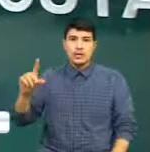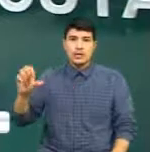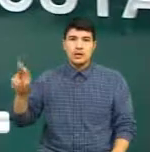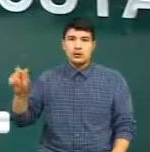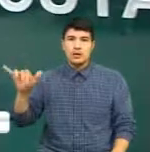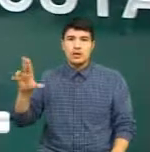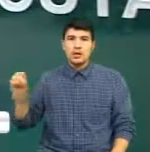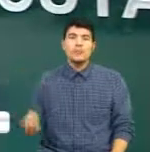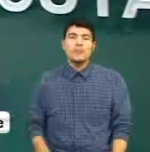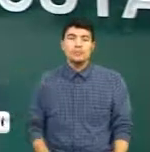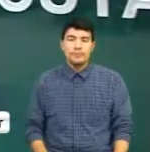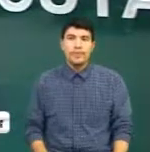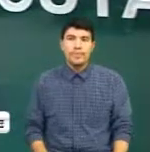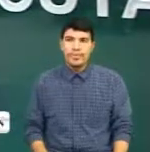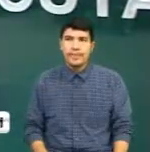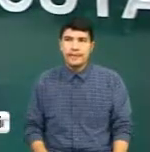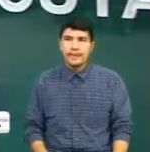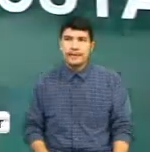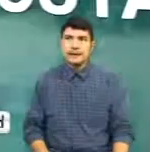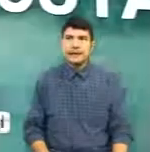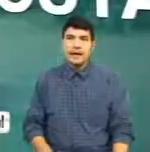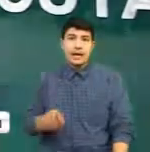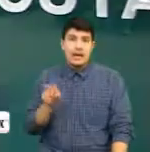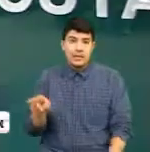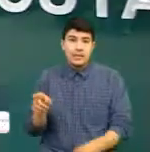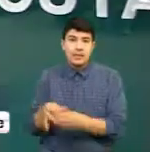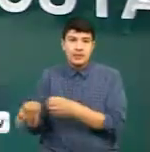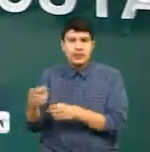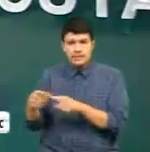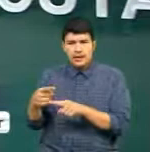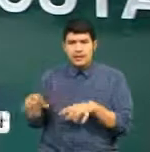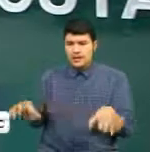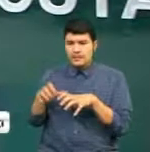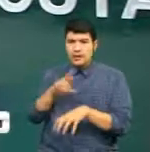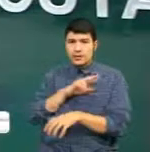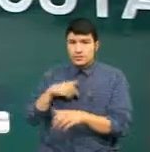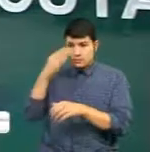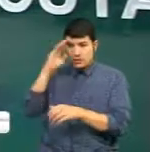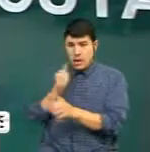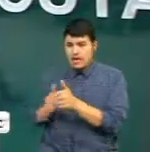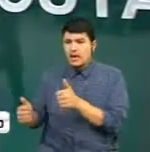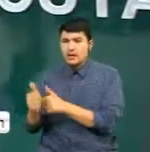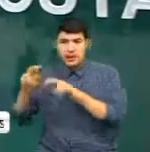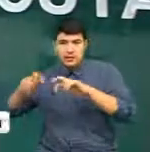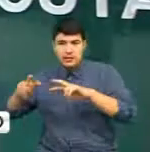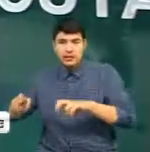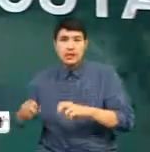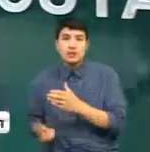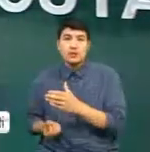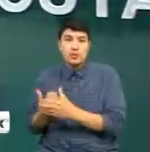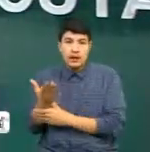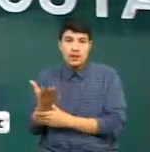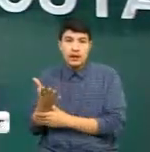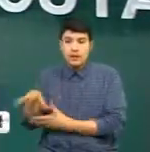del Rosario como tal se vienen adelantando las diferentes actividades, estamos adelantando probablemente nuevamente